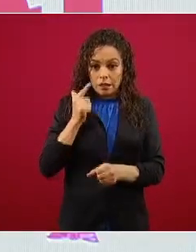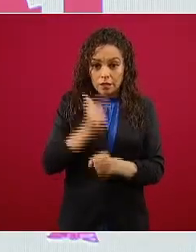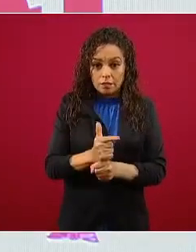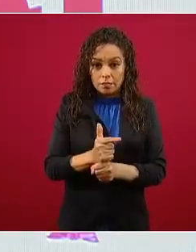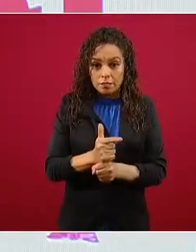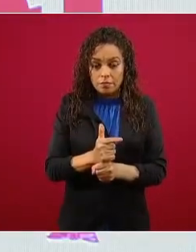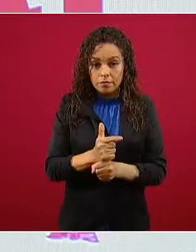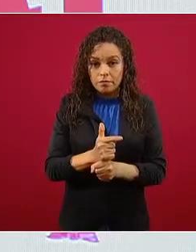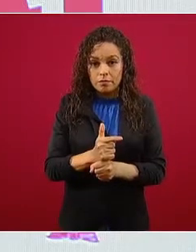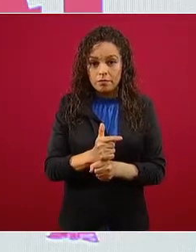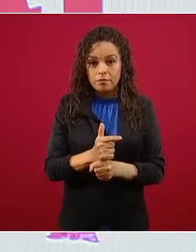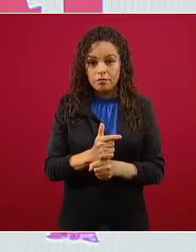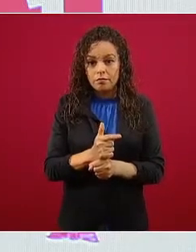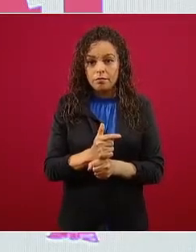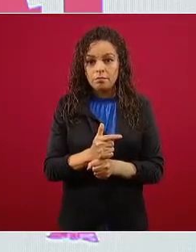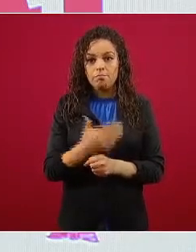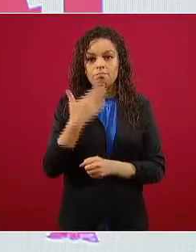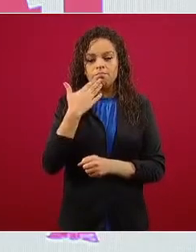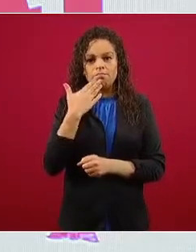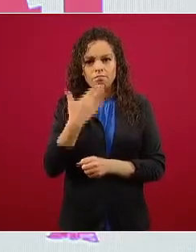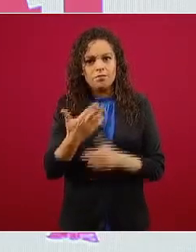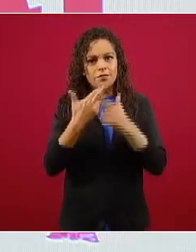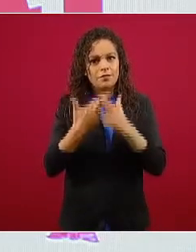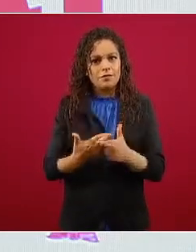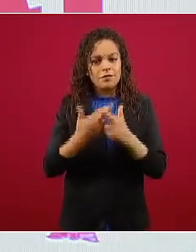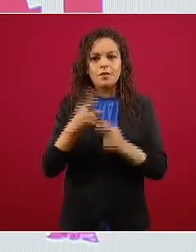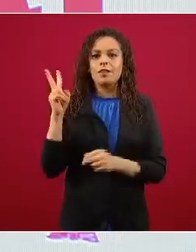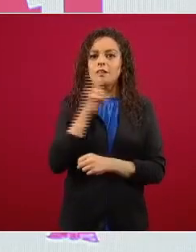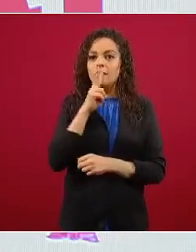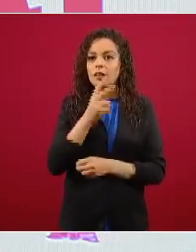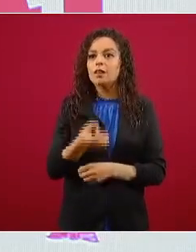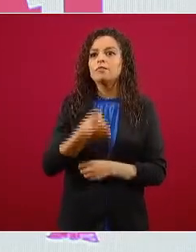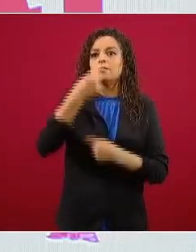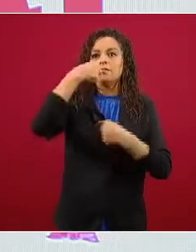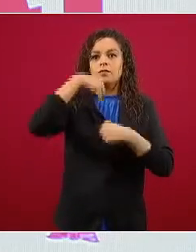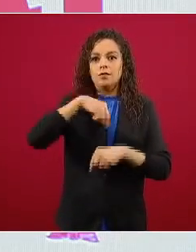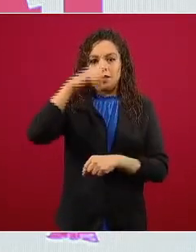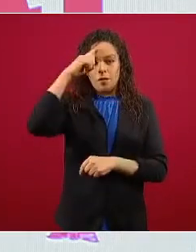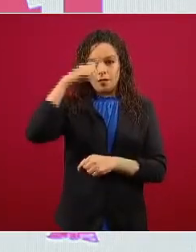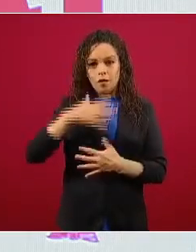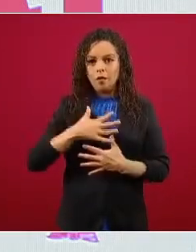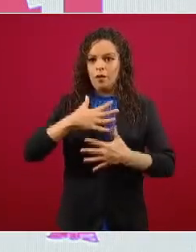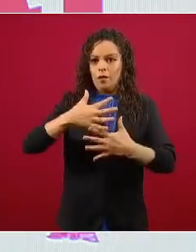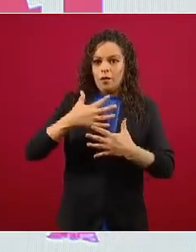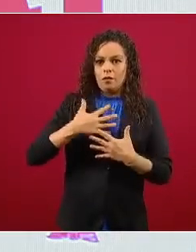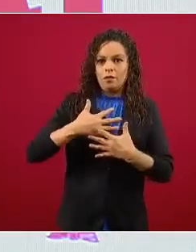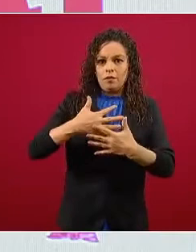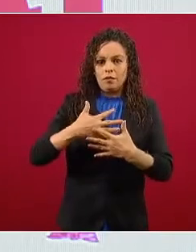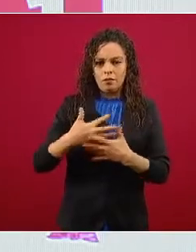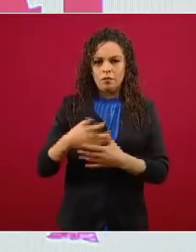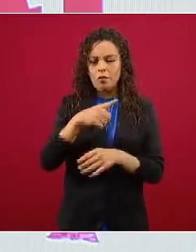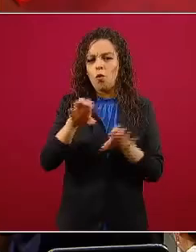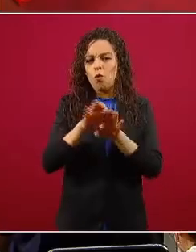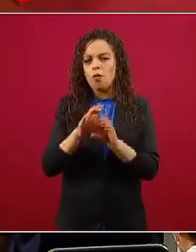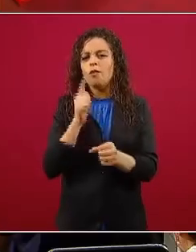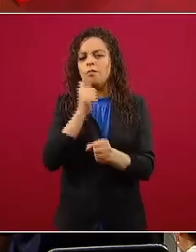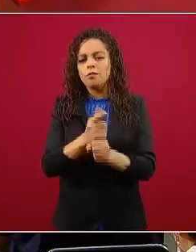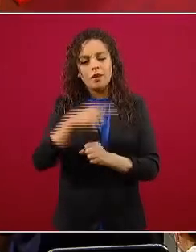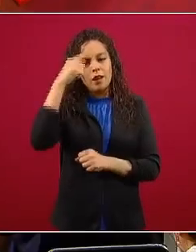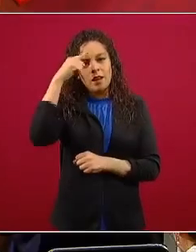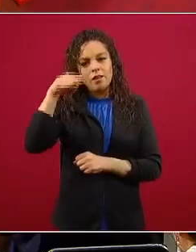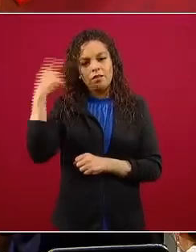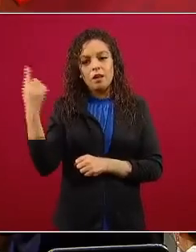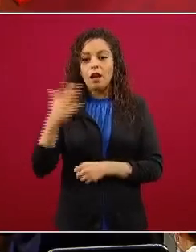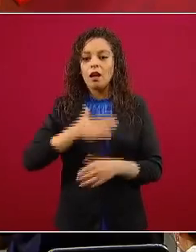sienten que no introducen suficiente aire, oxígeno a su organismo, y esto lo notan porque se fatigan muy fácilmente o